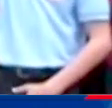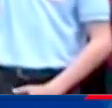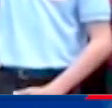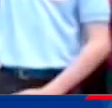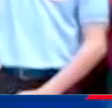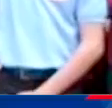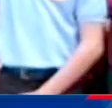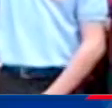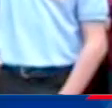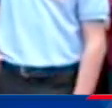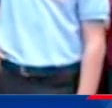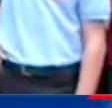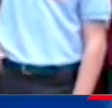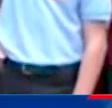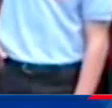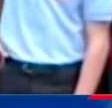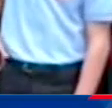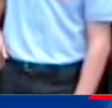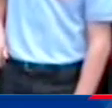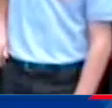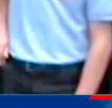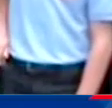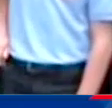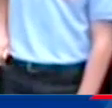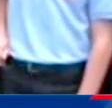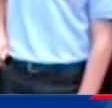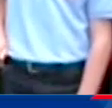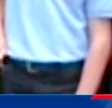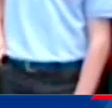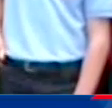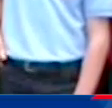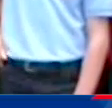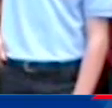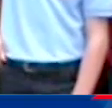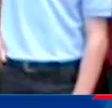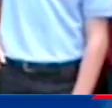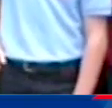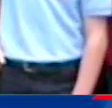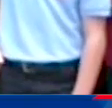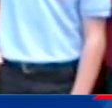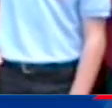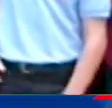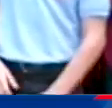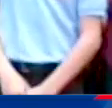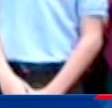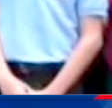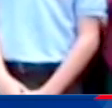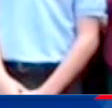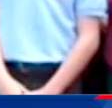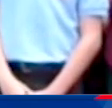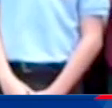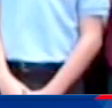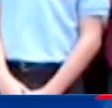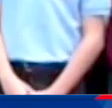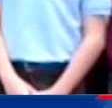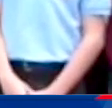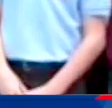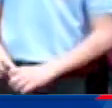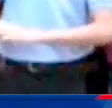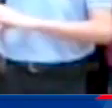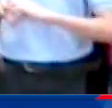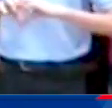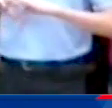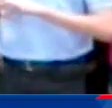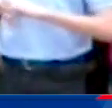Tavera, lo único que le queda de liceo, son cuarto, quinto año, ¿no, Tavera? Bueno, que lo disfrute. Y gracias a